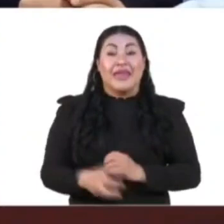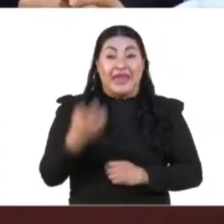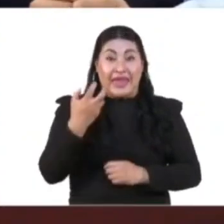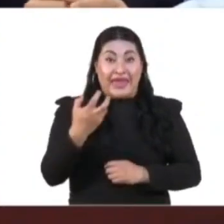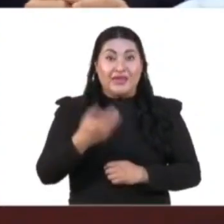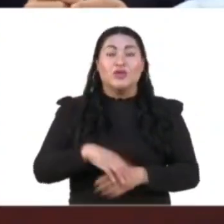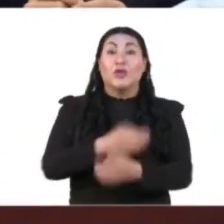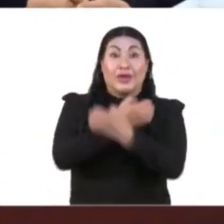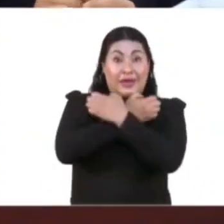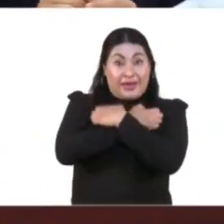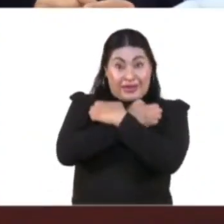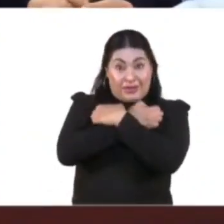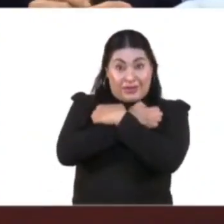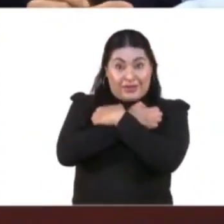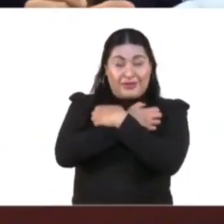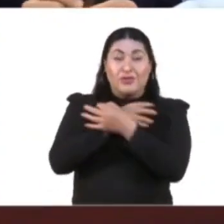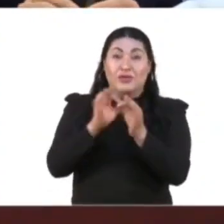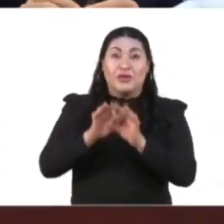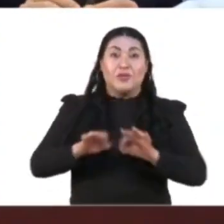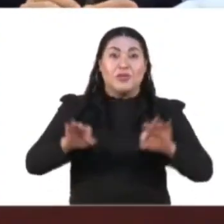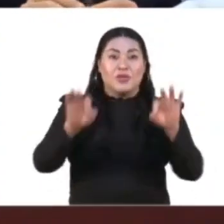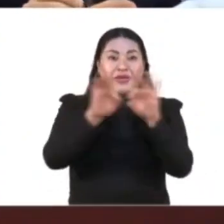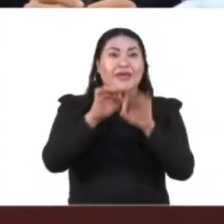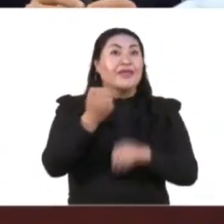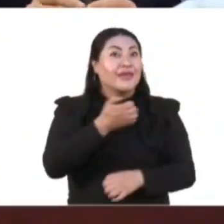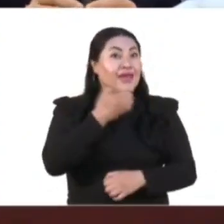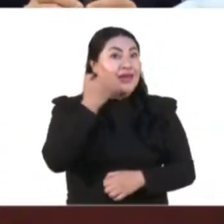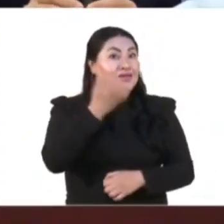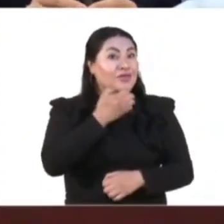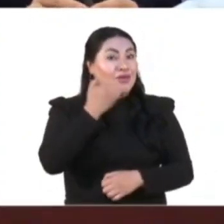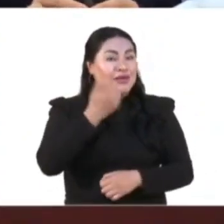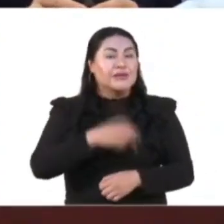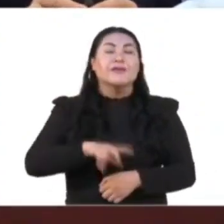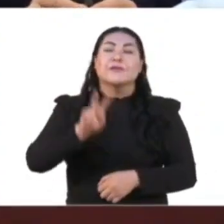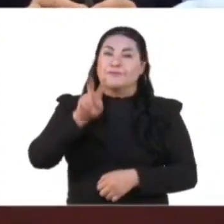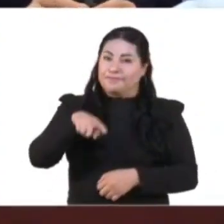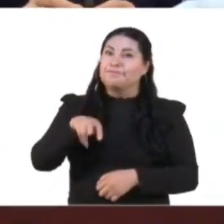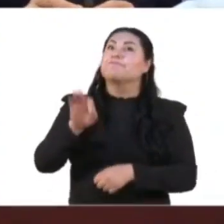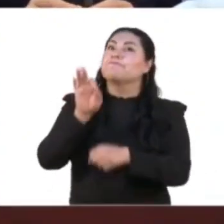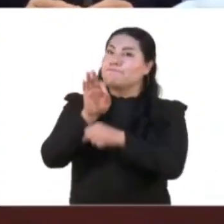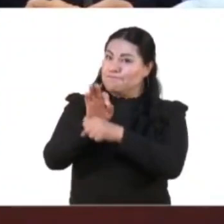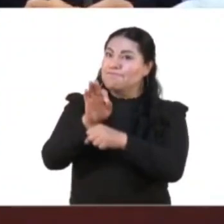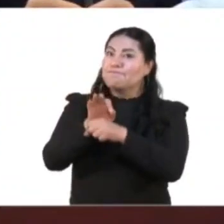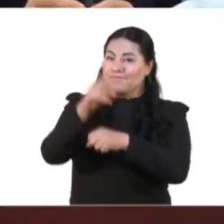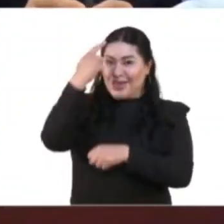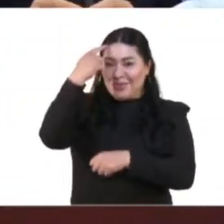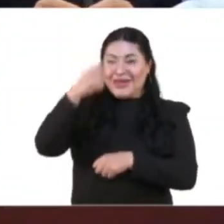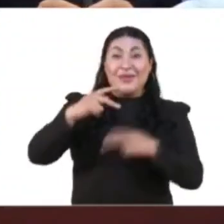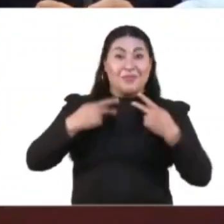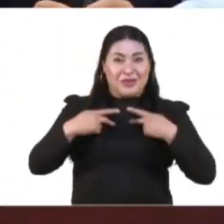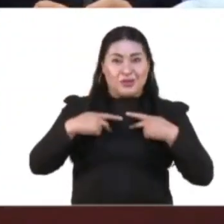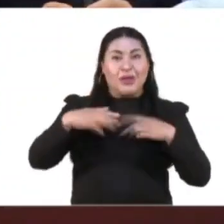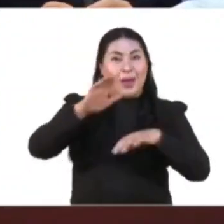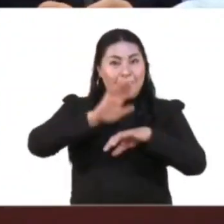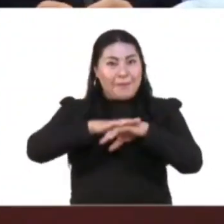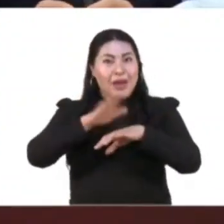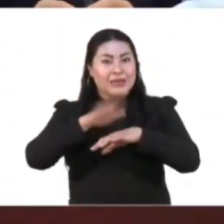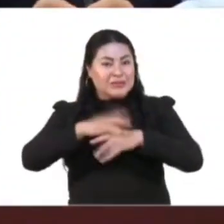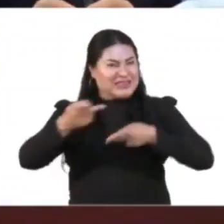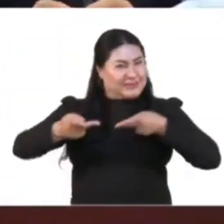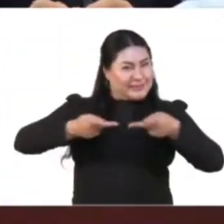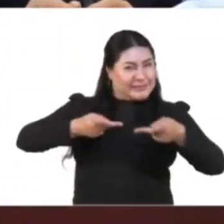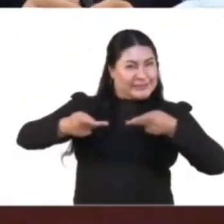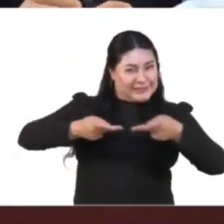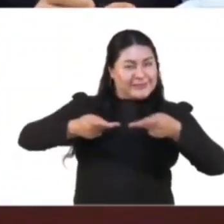pues la educación que se da en particular en las escuelas ayuda mucho a seguir promoviendo una cultura de la protección civil. Y